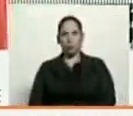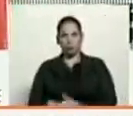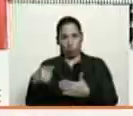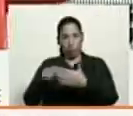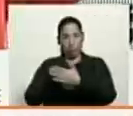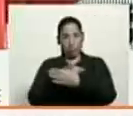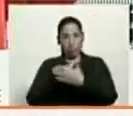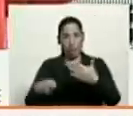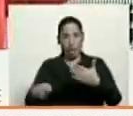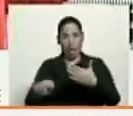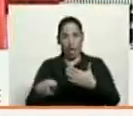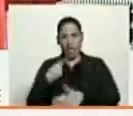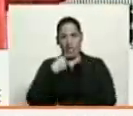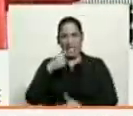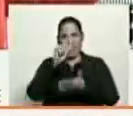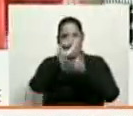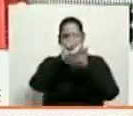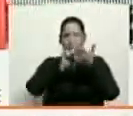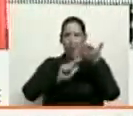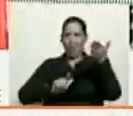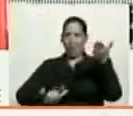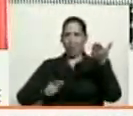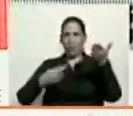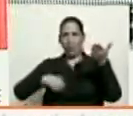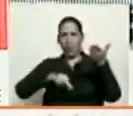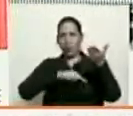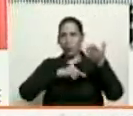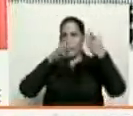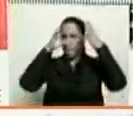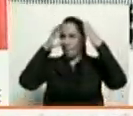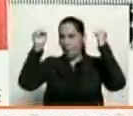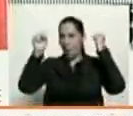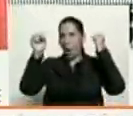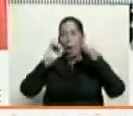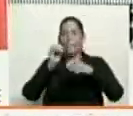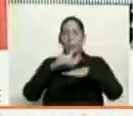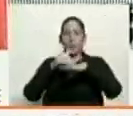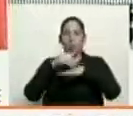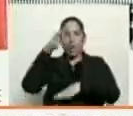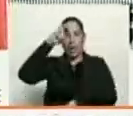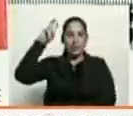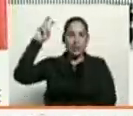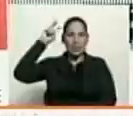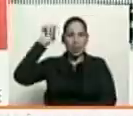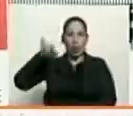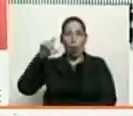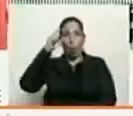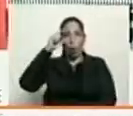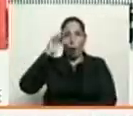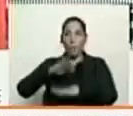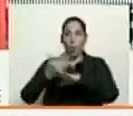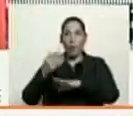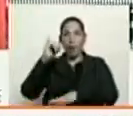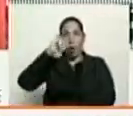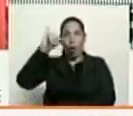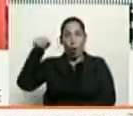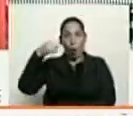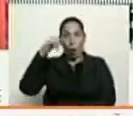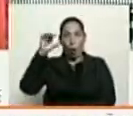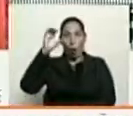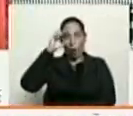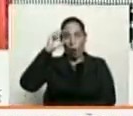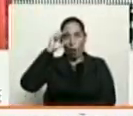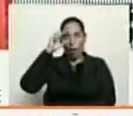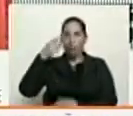Sancionaron y meten en una lista a nuestro embajador, en nuestro canciller Jorge Arreaza. ¿Por qué? Porque Jorge les está diciendo las verdades en el